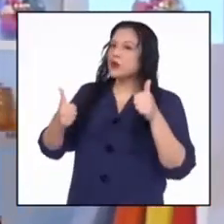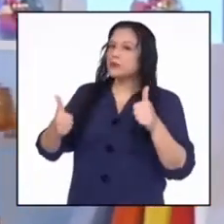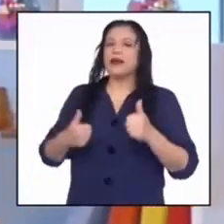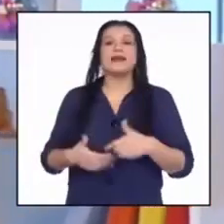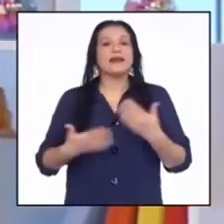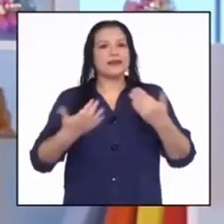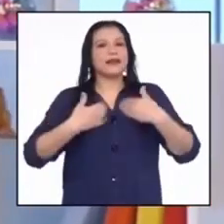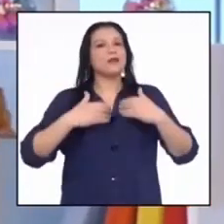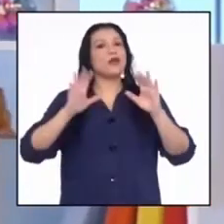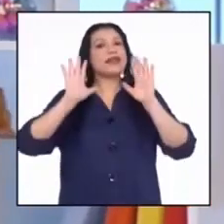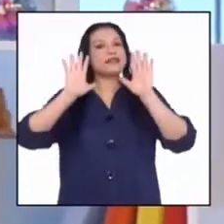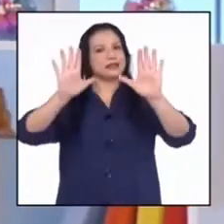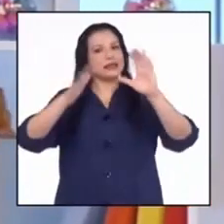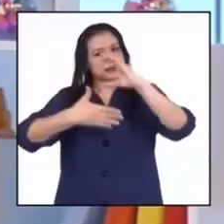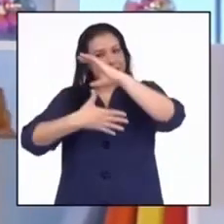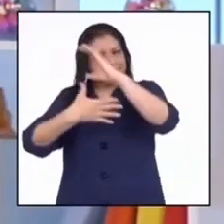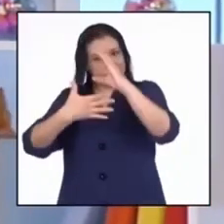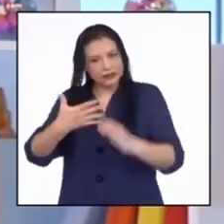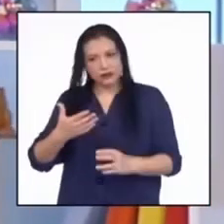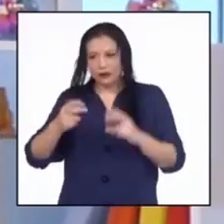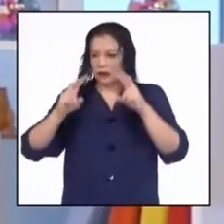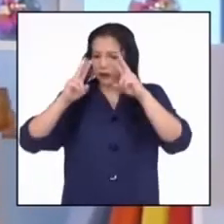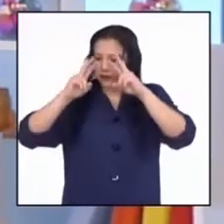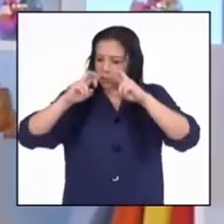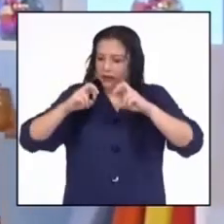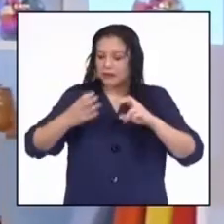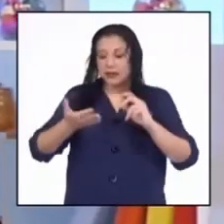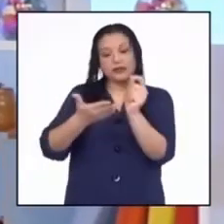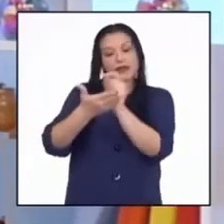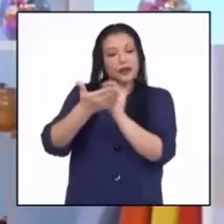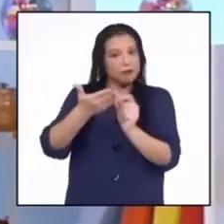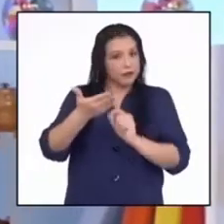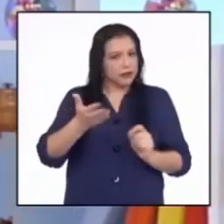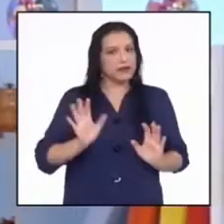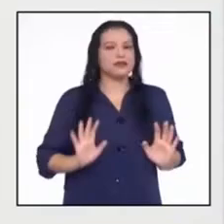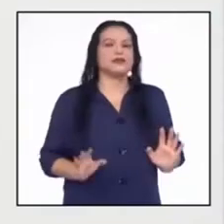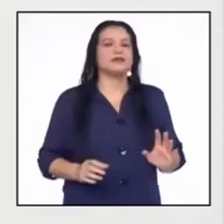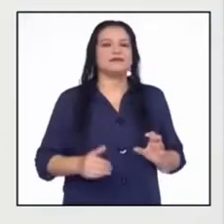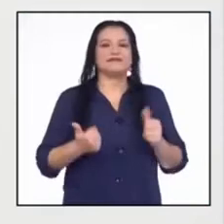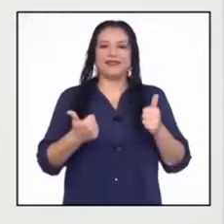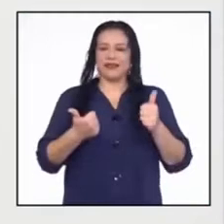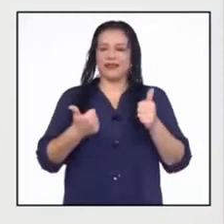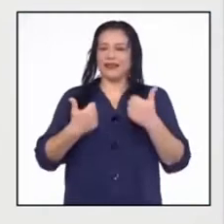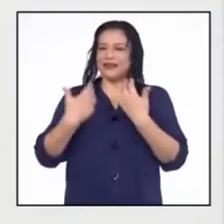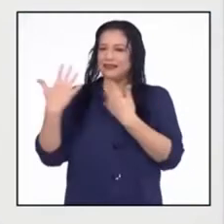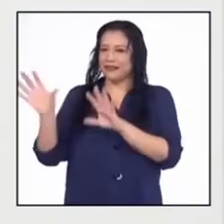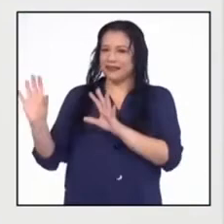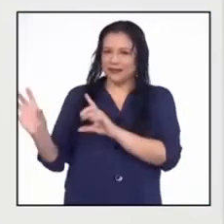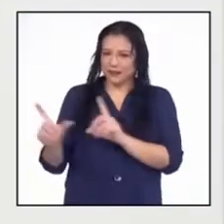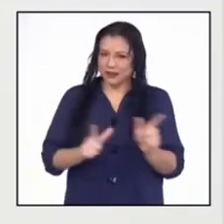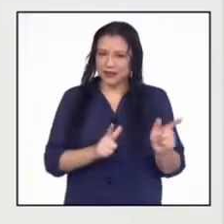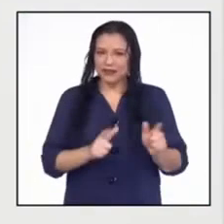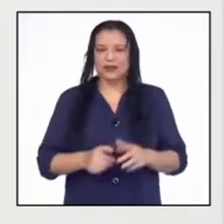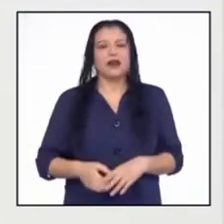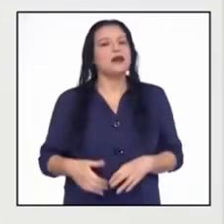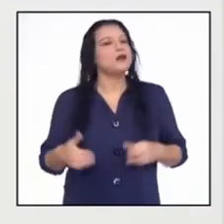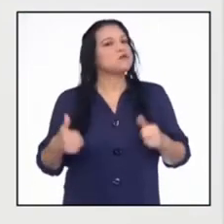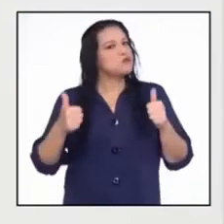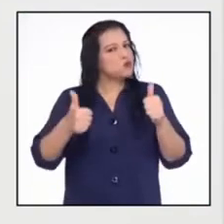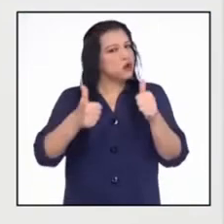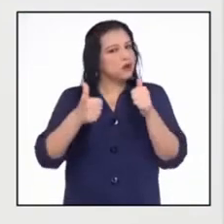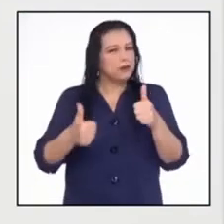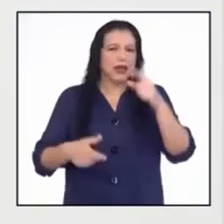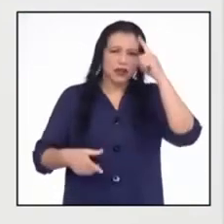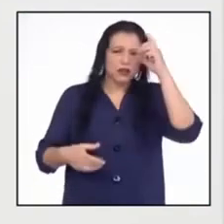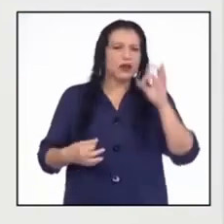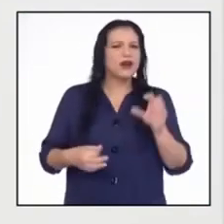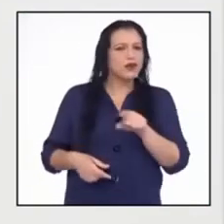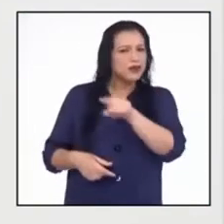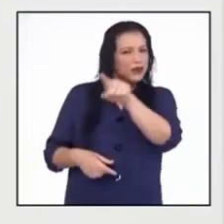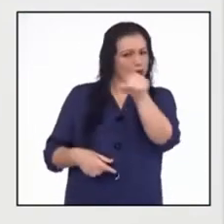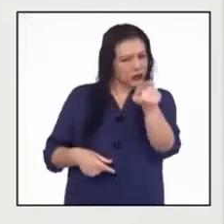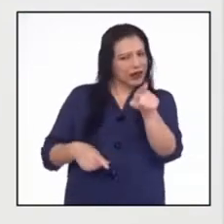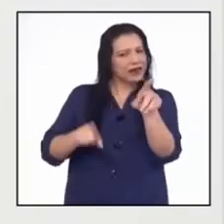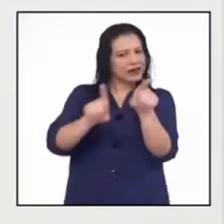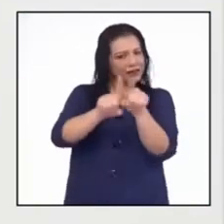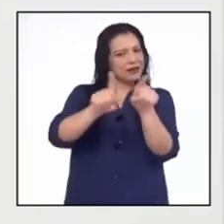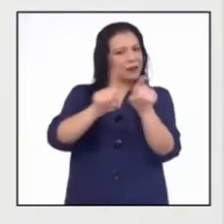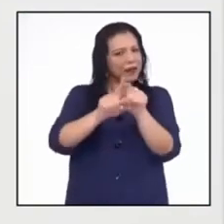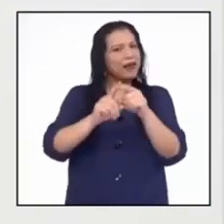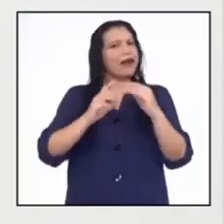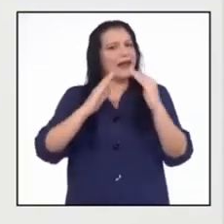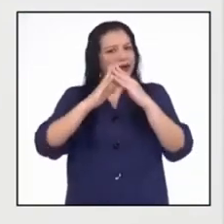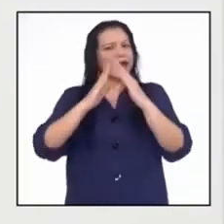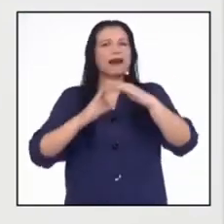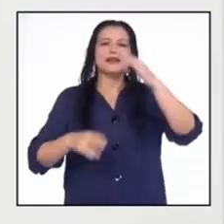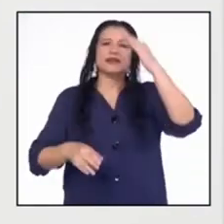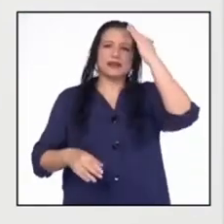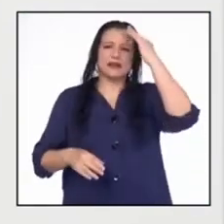10 criterios con los que revisaremos el texto. Ahora sí. Bien, creo que nuestras amigas y amigos en casa ya tienen